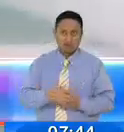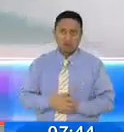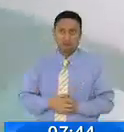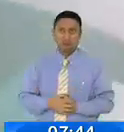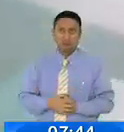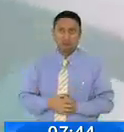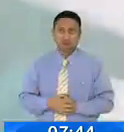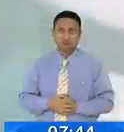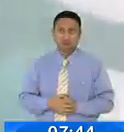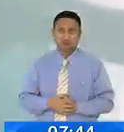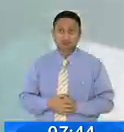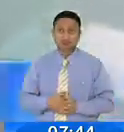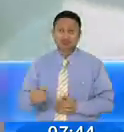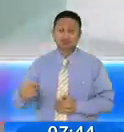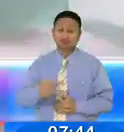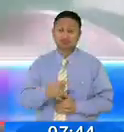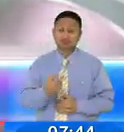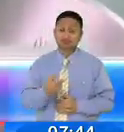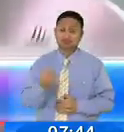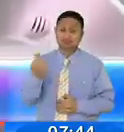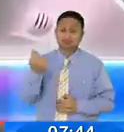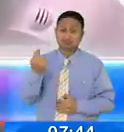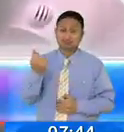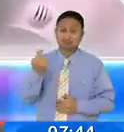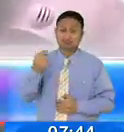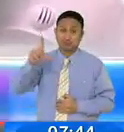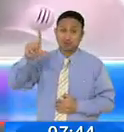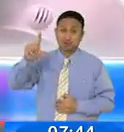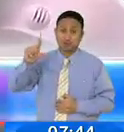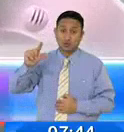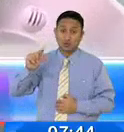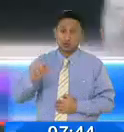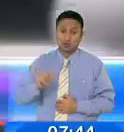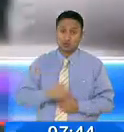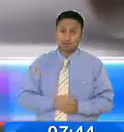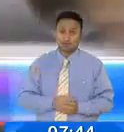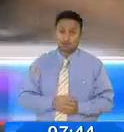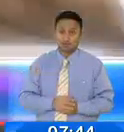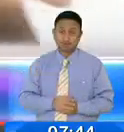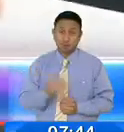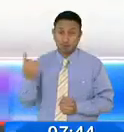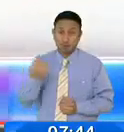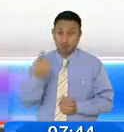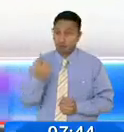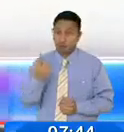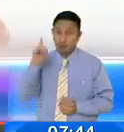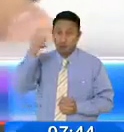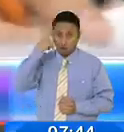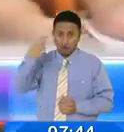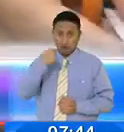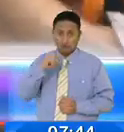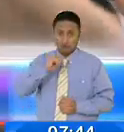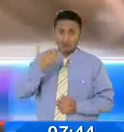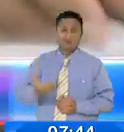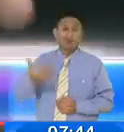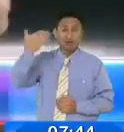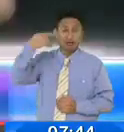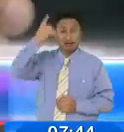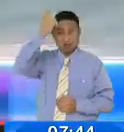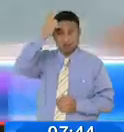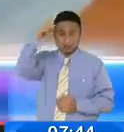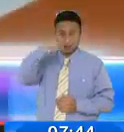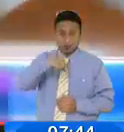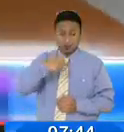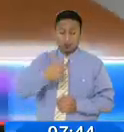que se traduciría en menos recursos para atender a la gente, comentan. Pero no es lo único, pues el gobierno también arrastra deudas con los gobiernos